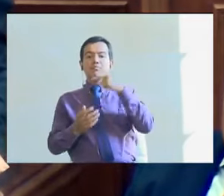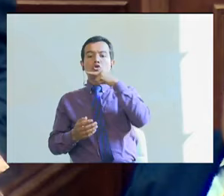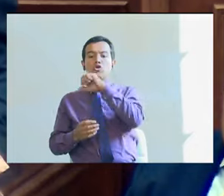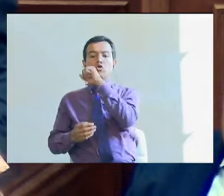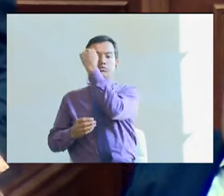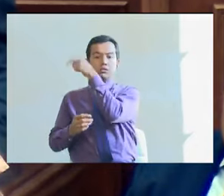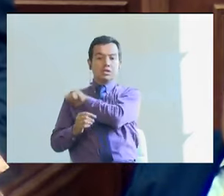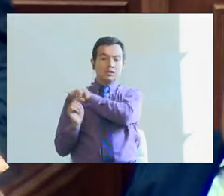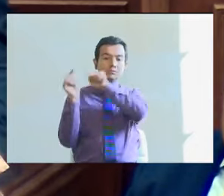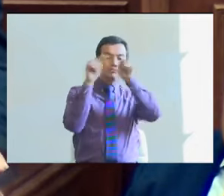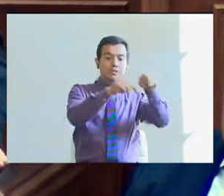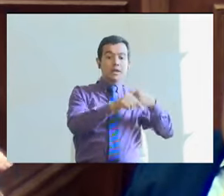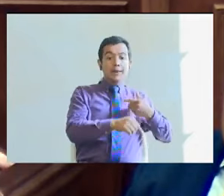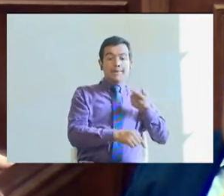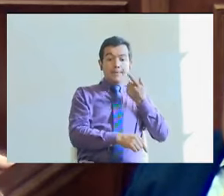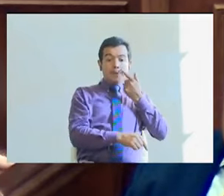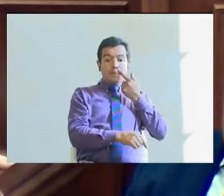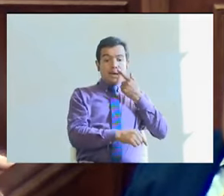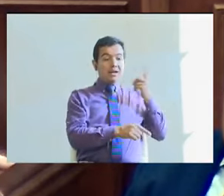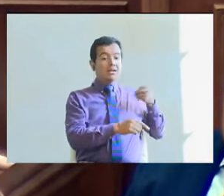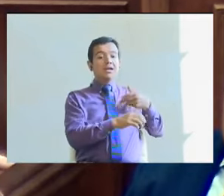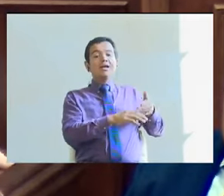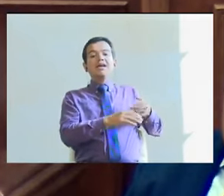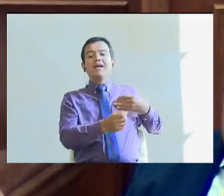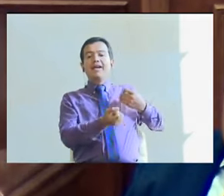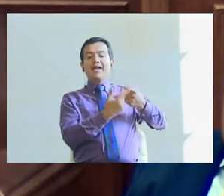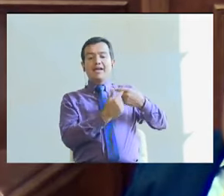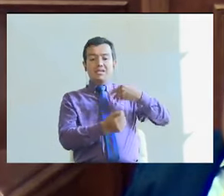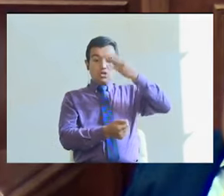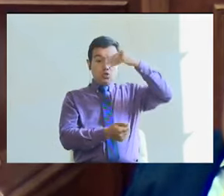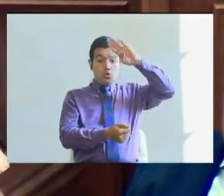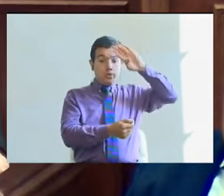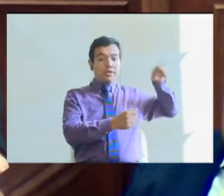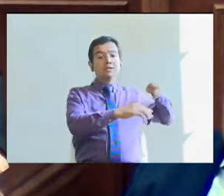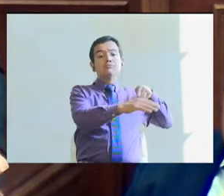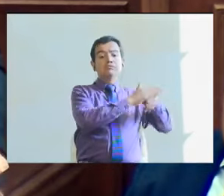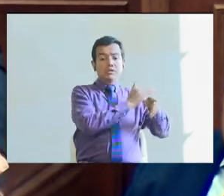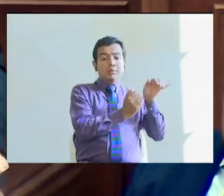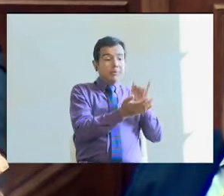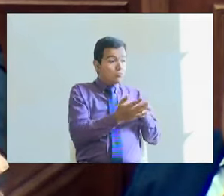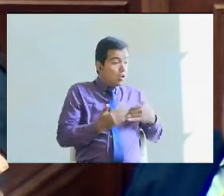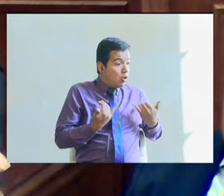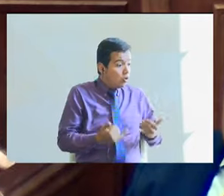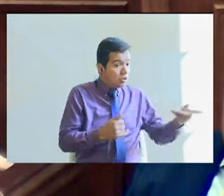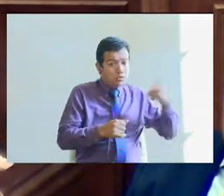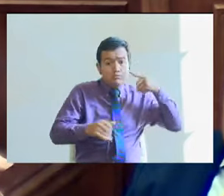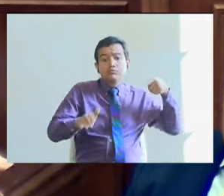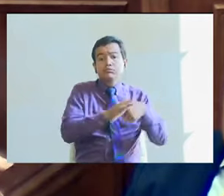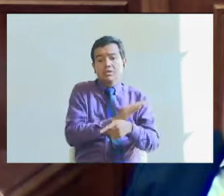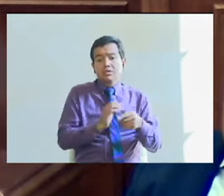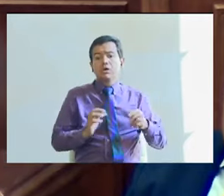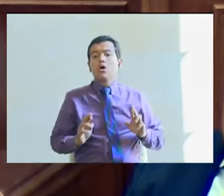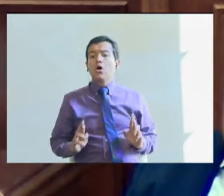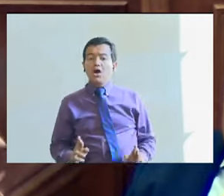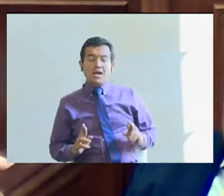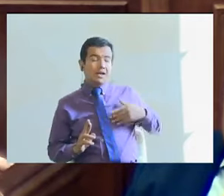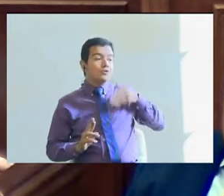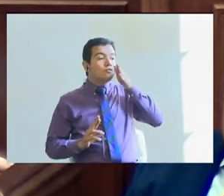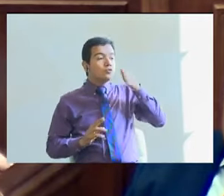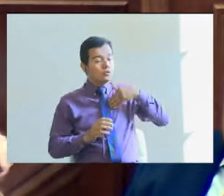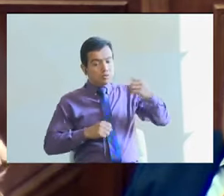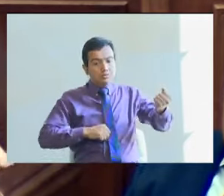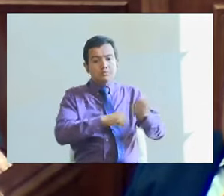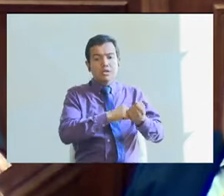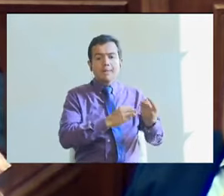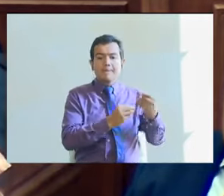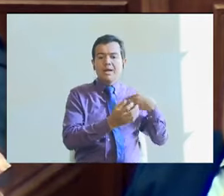pudieron volver a Su patria espero yo poder volver a Venezuela contribuir con el rescate de la democracia y sobre todo fortalecer por siempre